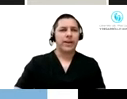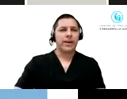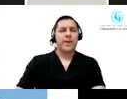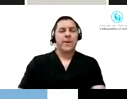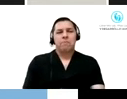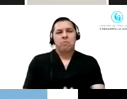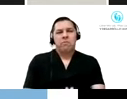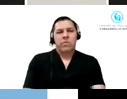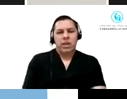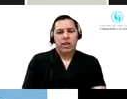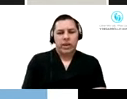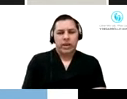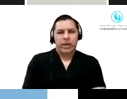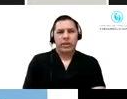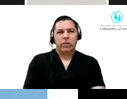importante.